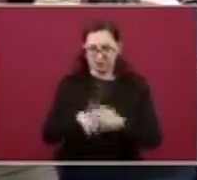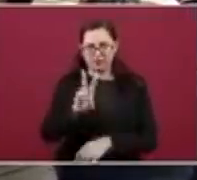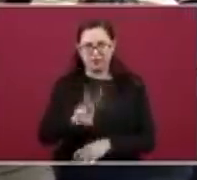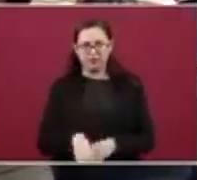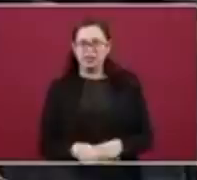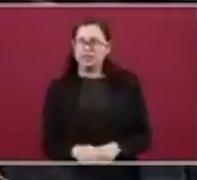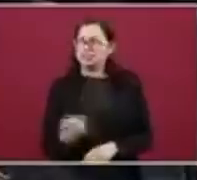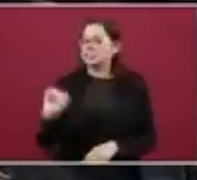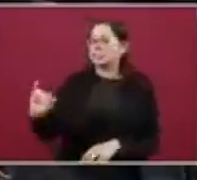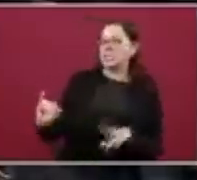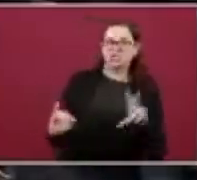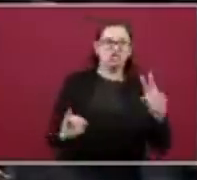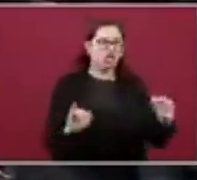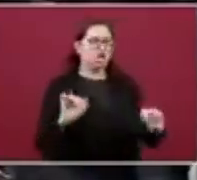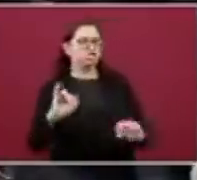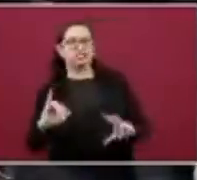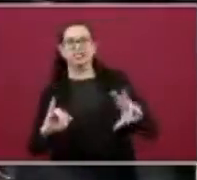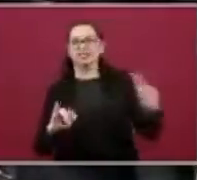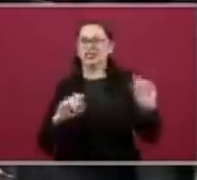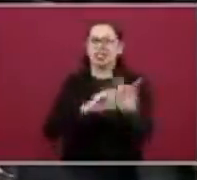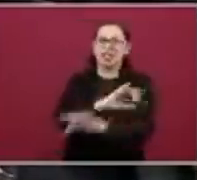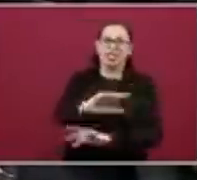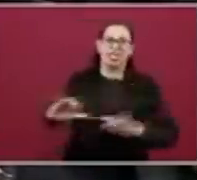Sí. Ah, bueno.